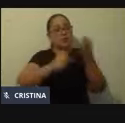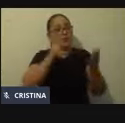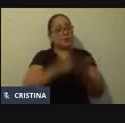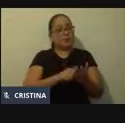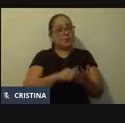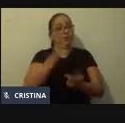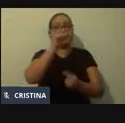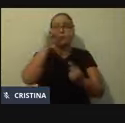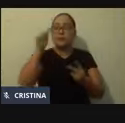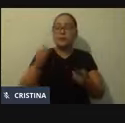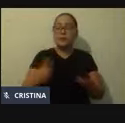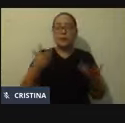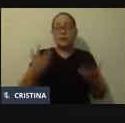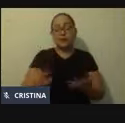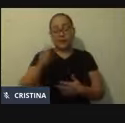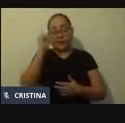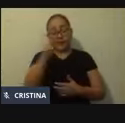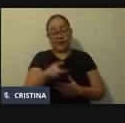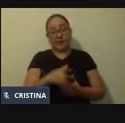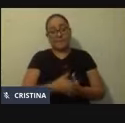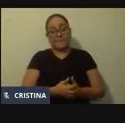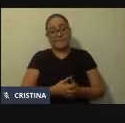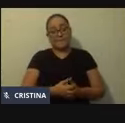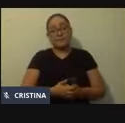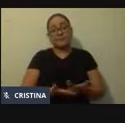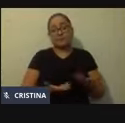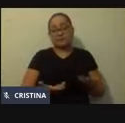secretarías, en donde va a haber